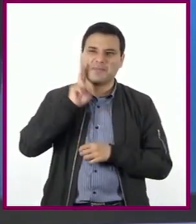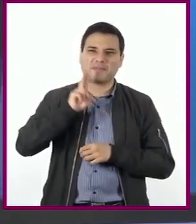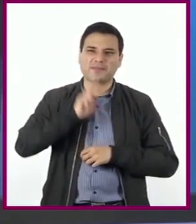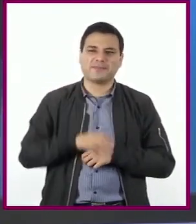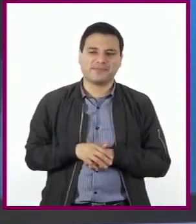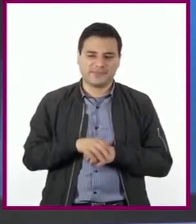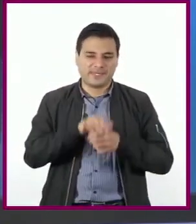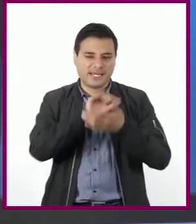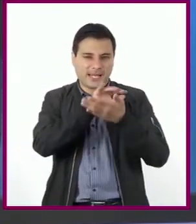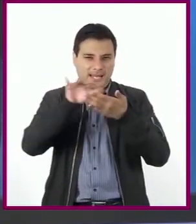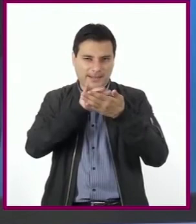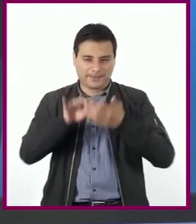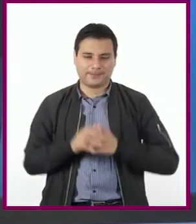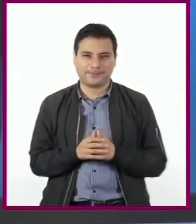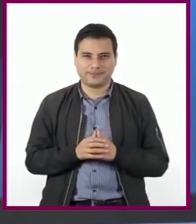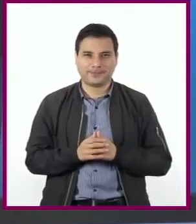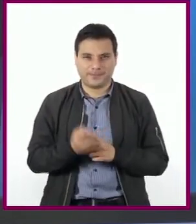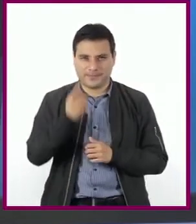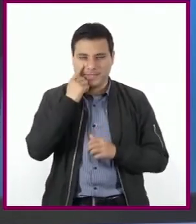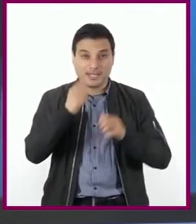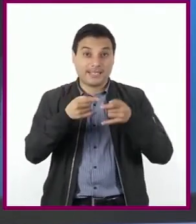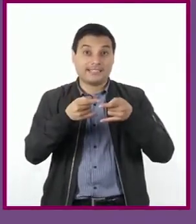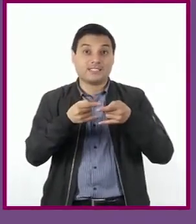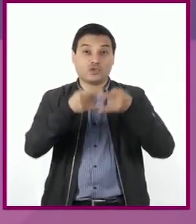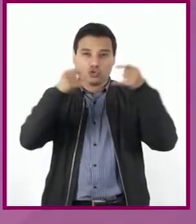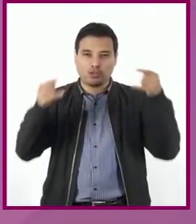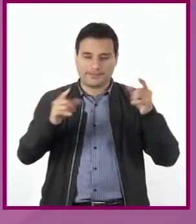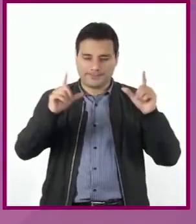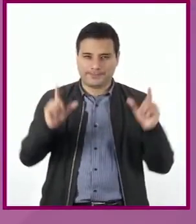nuestras alumnas y alumnos un fragmento del libro.